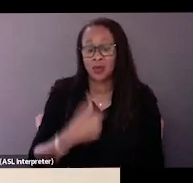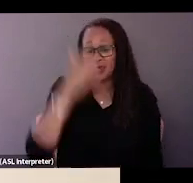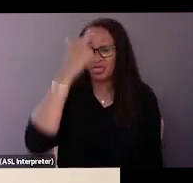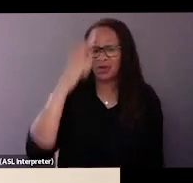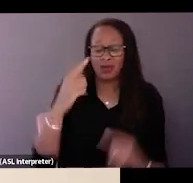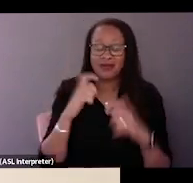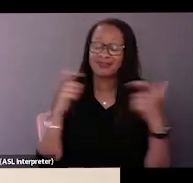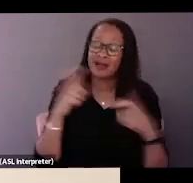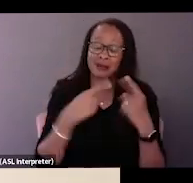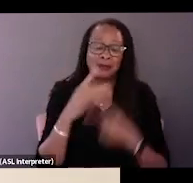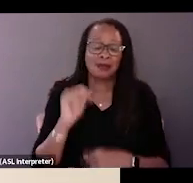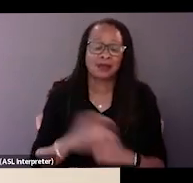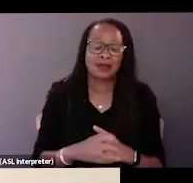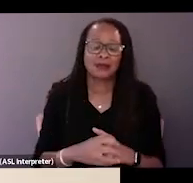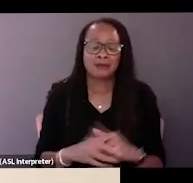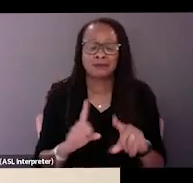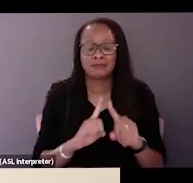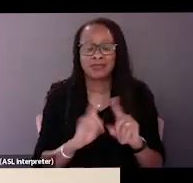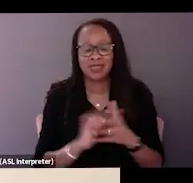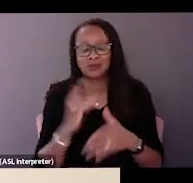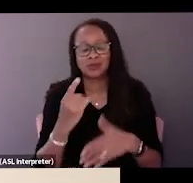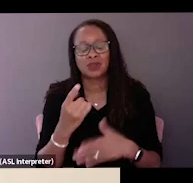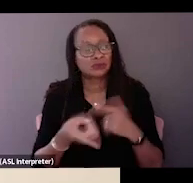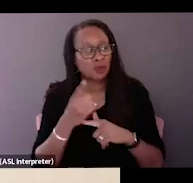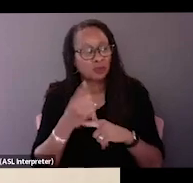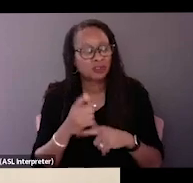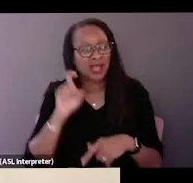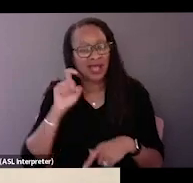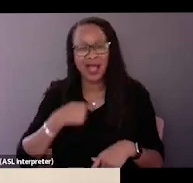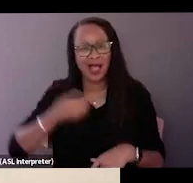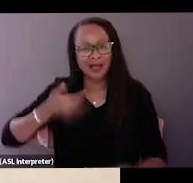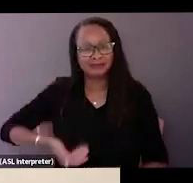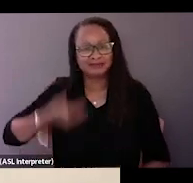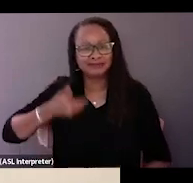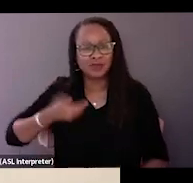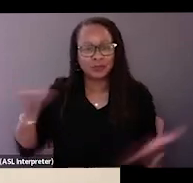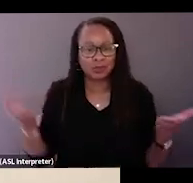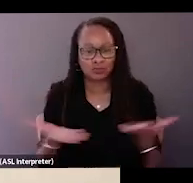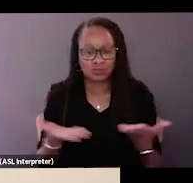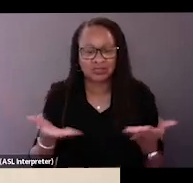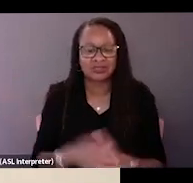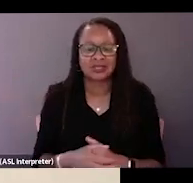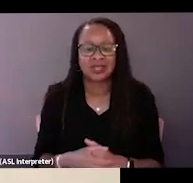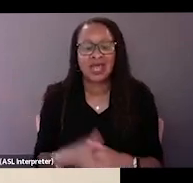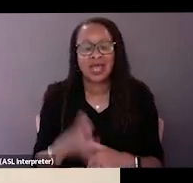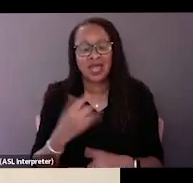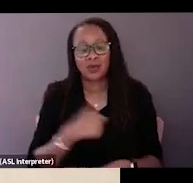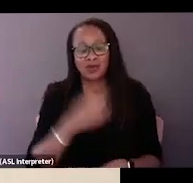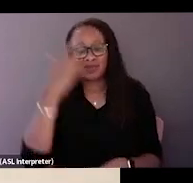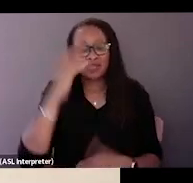supuesto. Mientras estamos todo el tiempo buscando algo, esto es lo que nos permite avanzar,